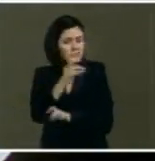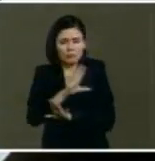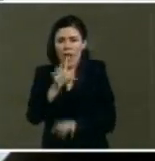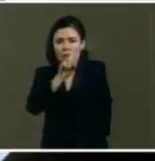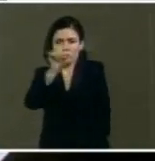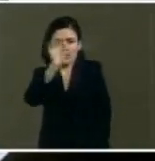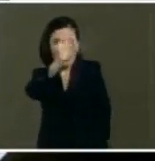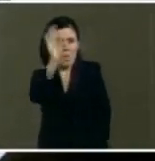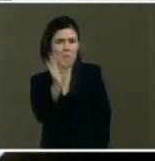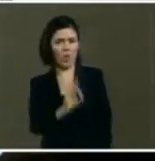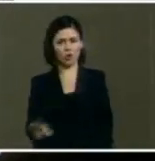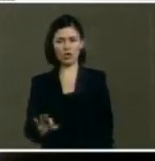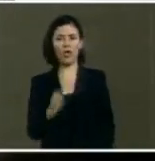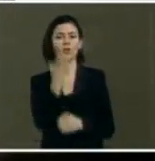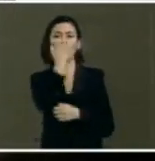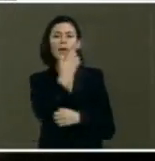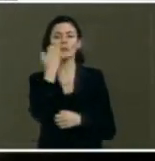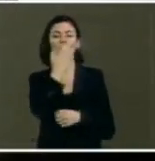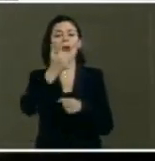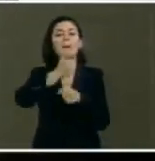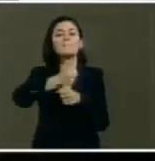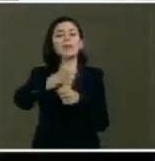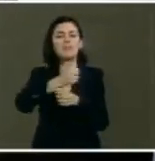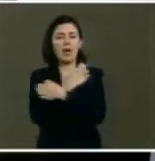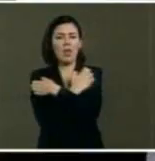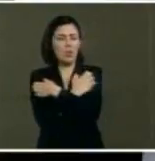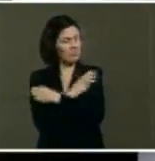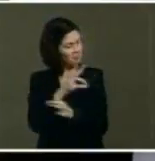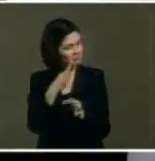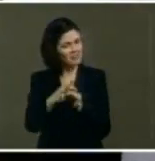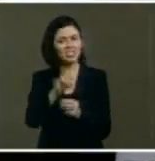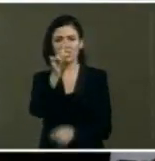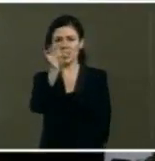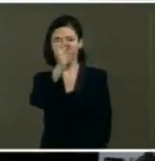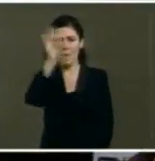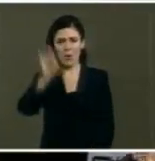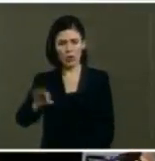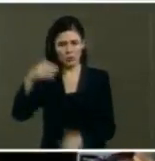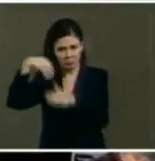cobertura universal en educación primaria en el país.